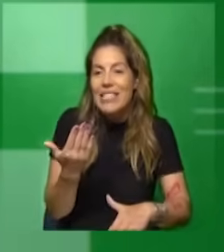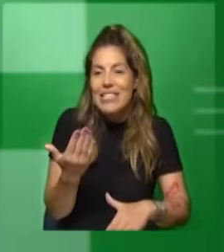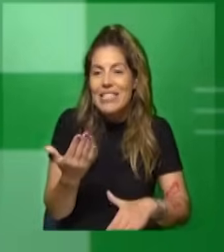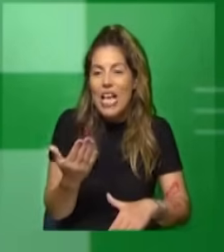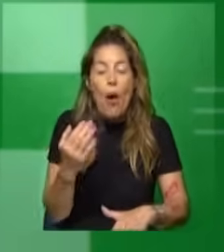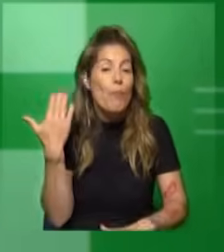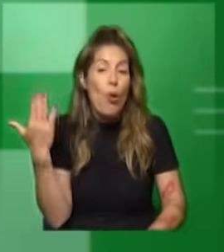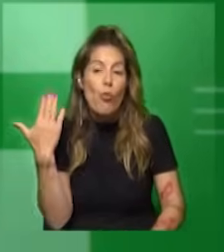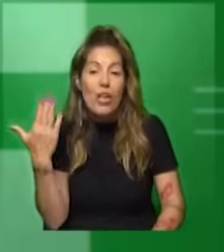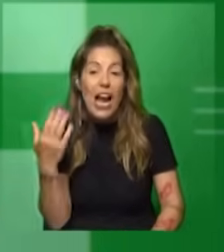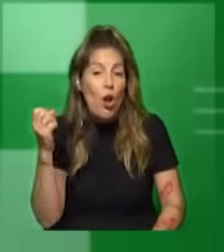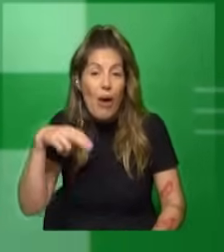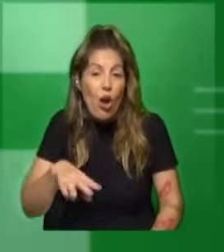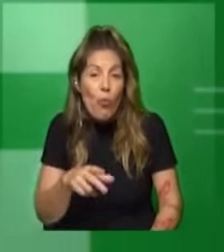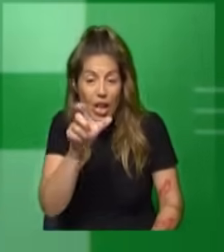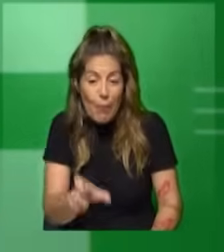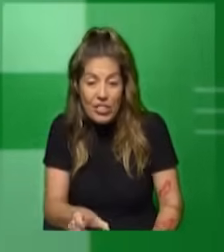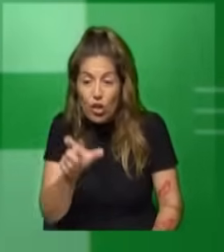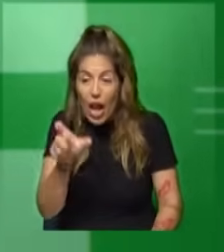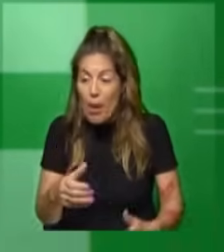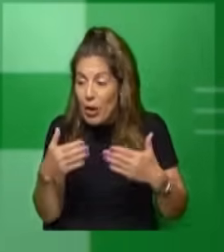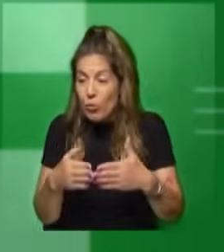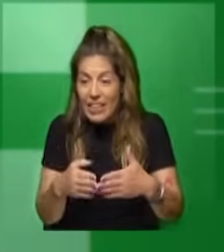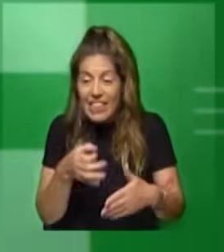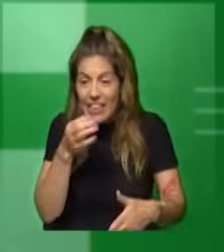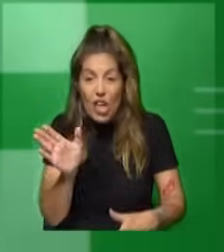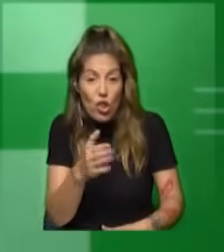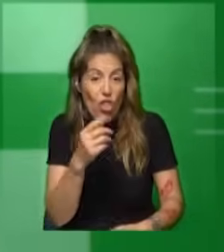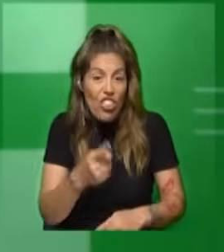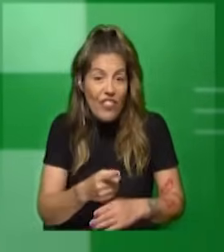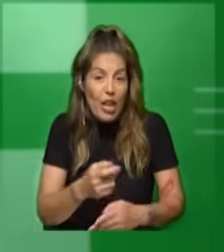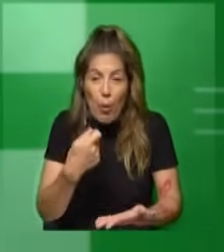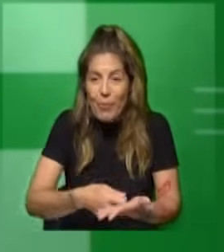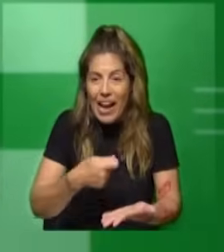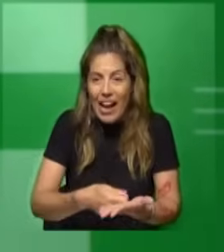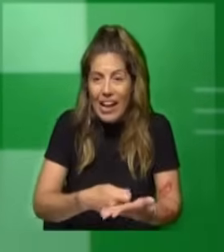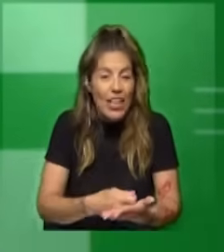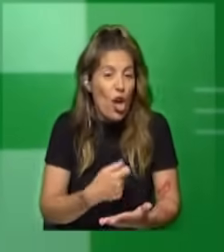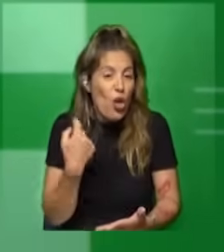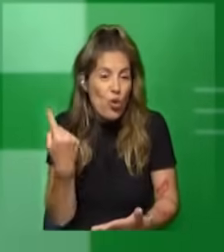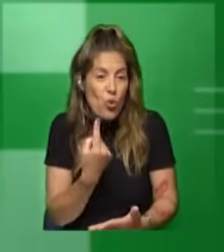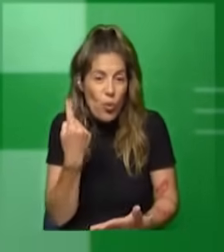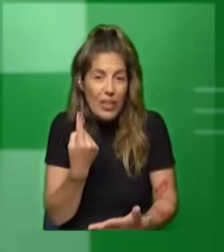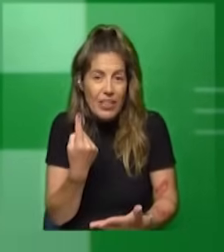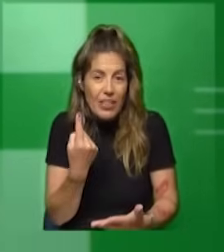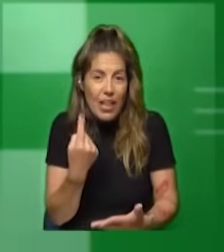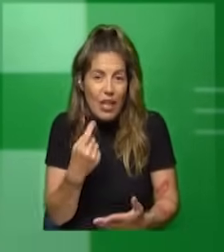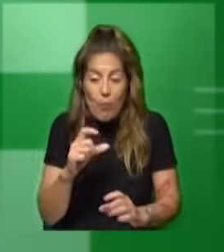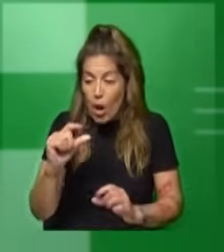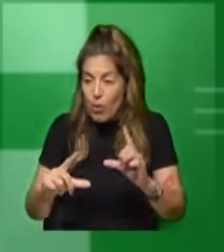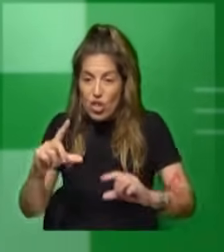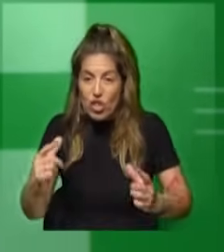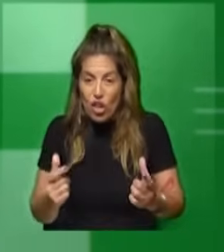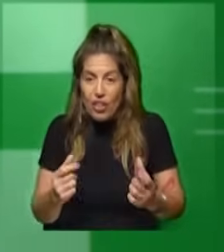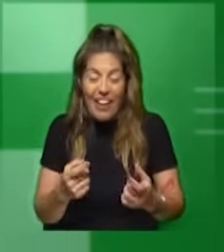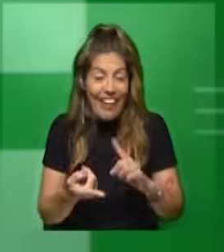lo más popular, lo más común. La gente le pregunta si dicen sí, todos deberíamos pagar nuestra proporción, ¿no? En proporción